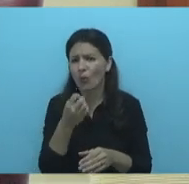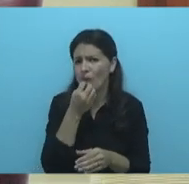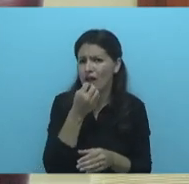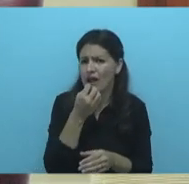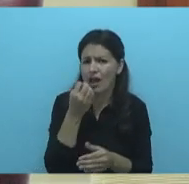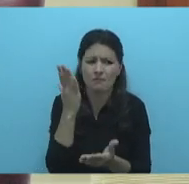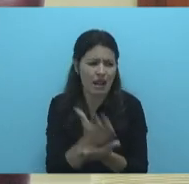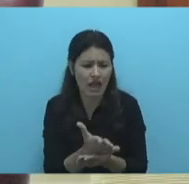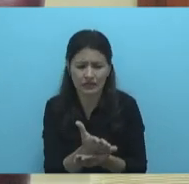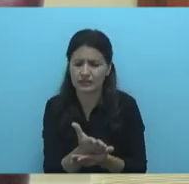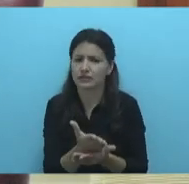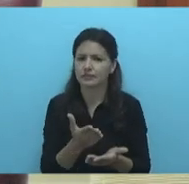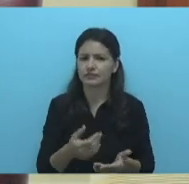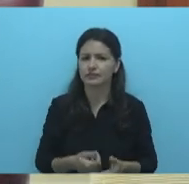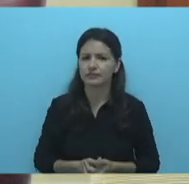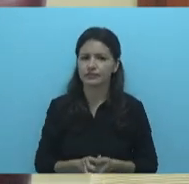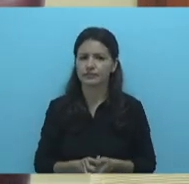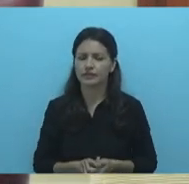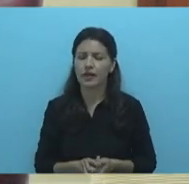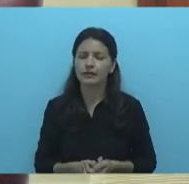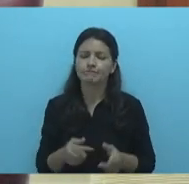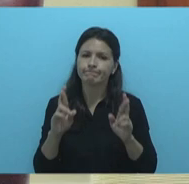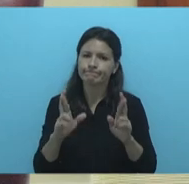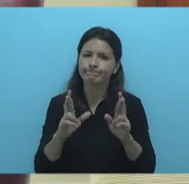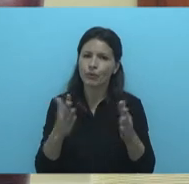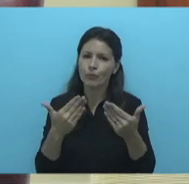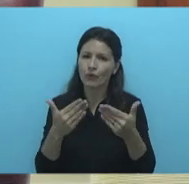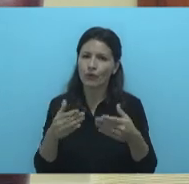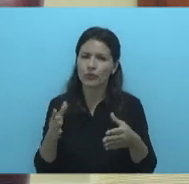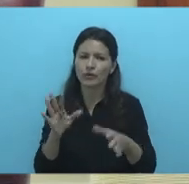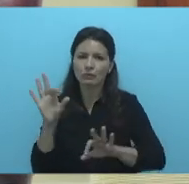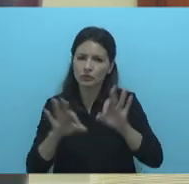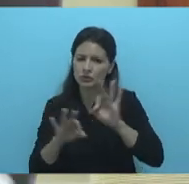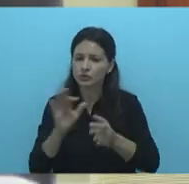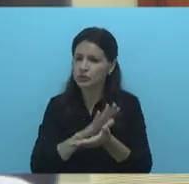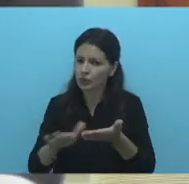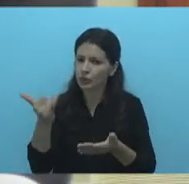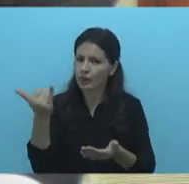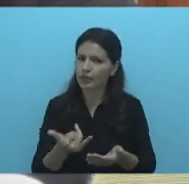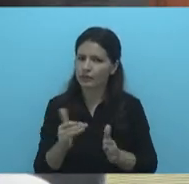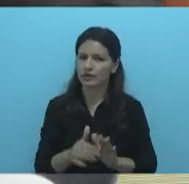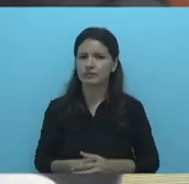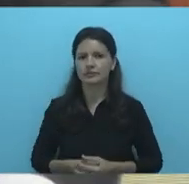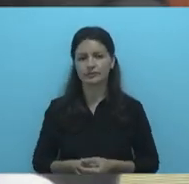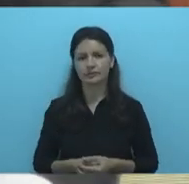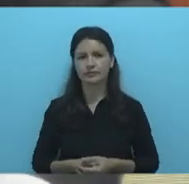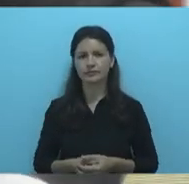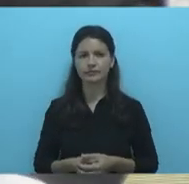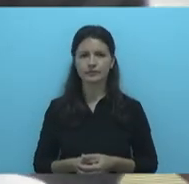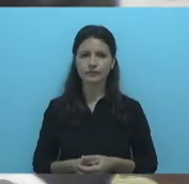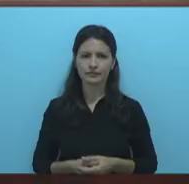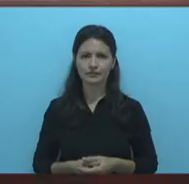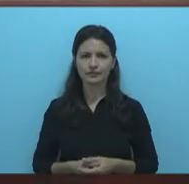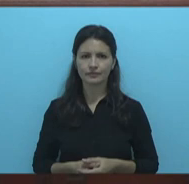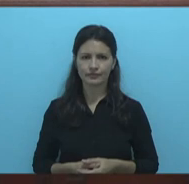y espero que podamos construir los consensos para dar una respuesta desde el punto de vista institucional. Gracias,